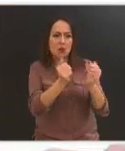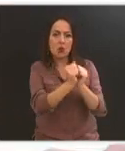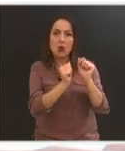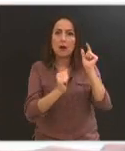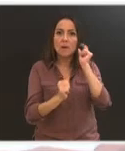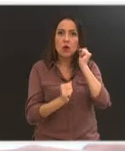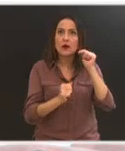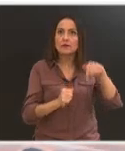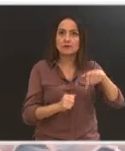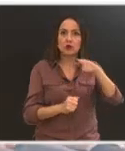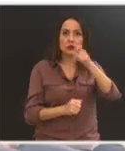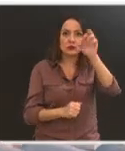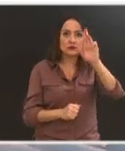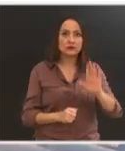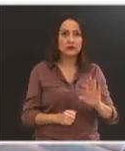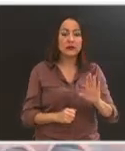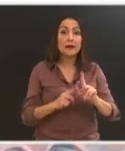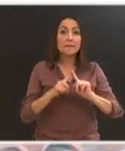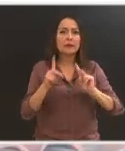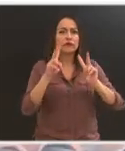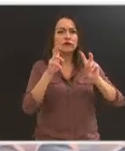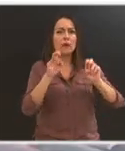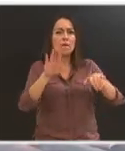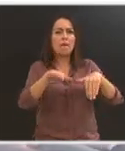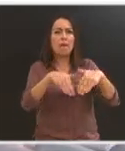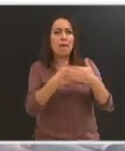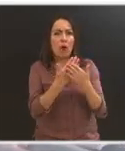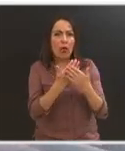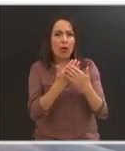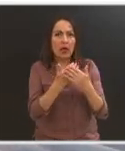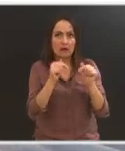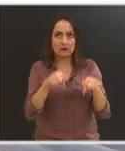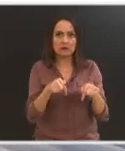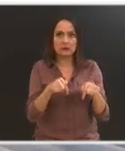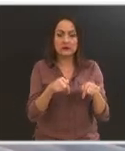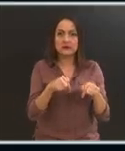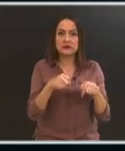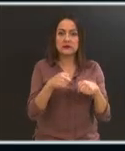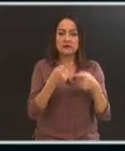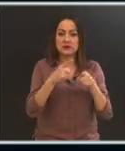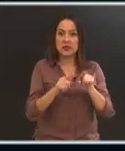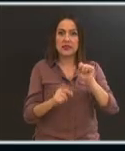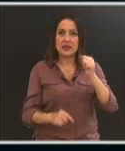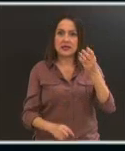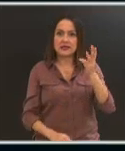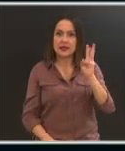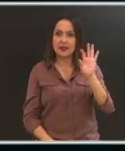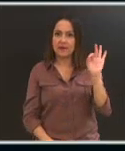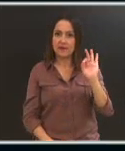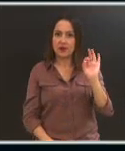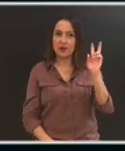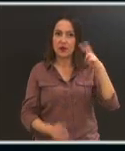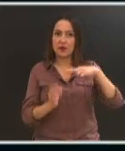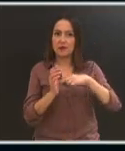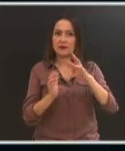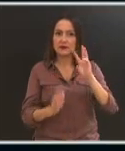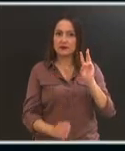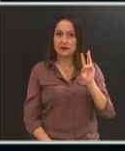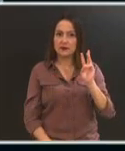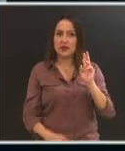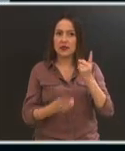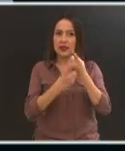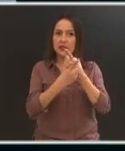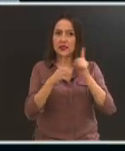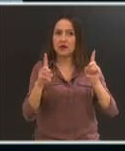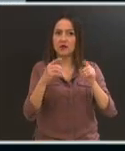mujer costarricense. La supuesta boda civil con la tica se habría dado el 16 de febrero de 2006 y el divorcio